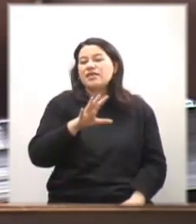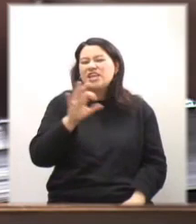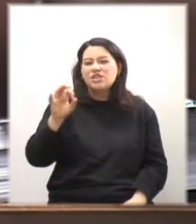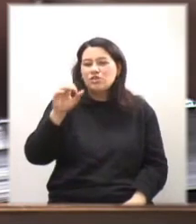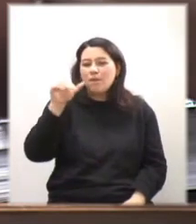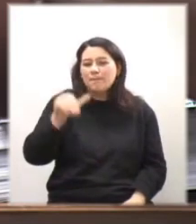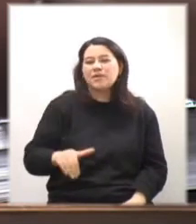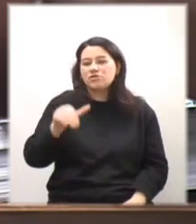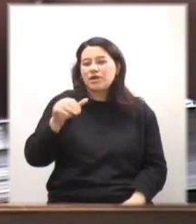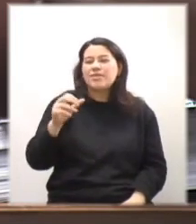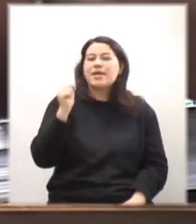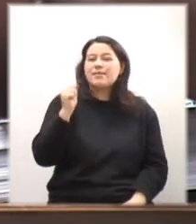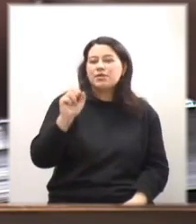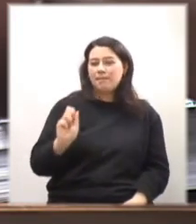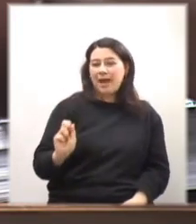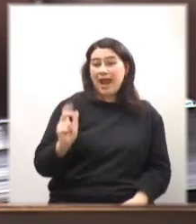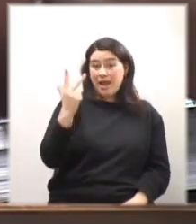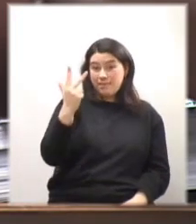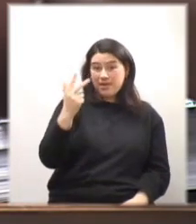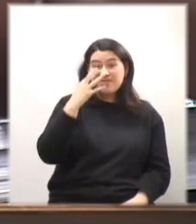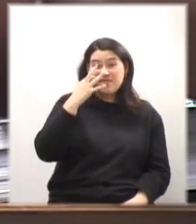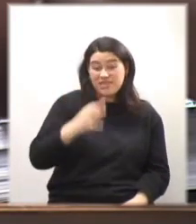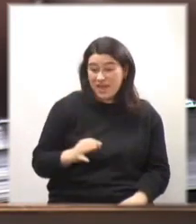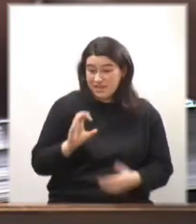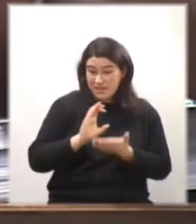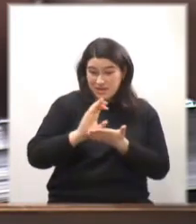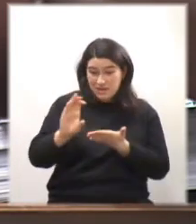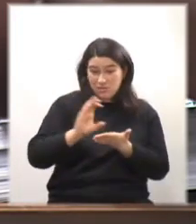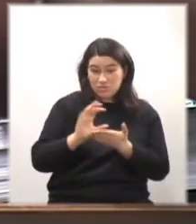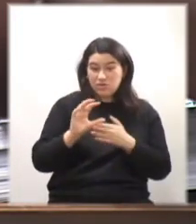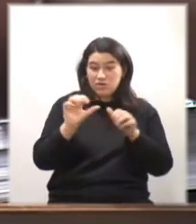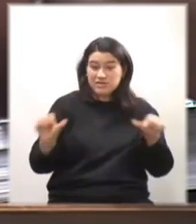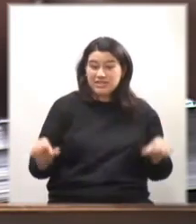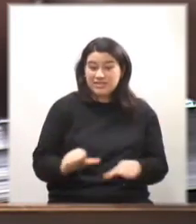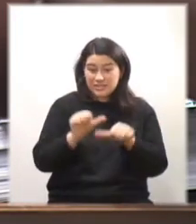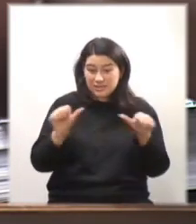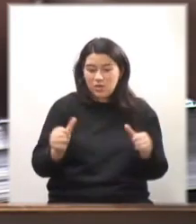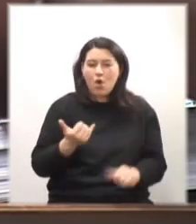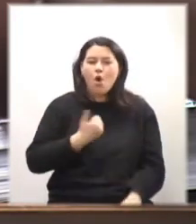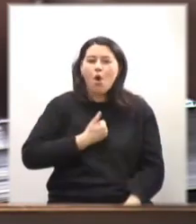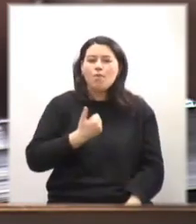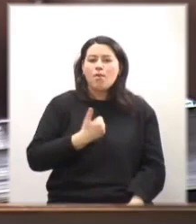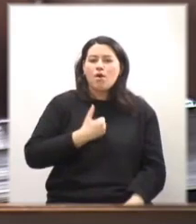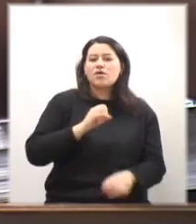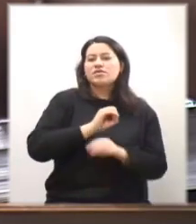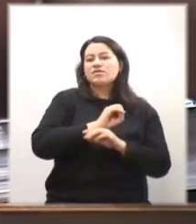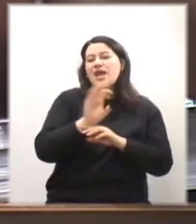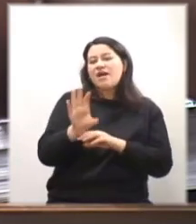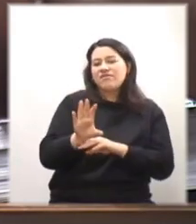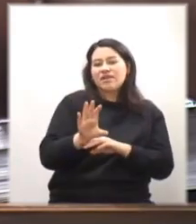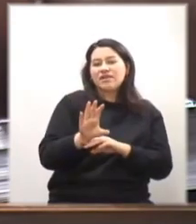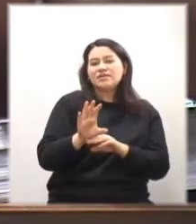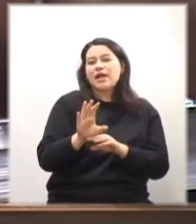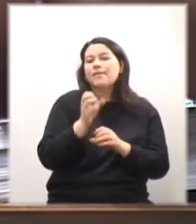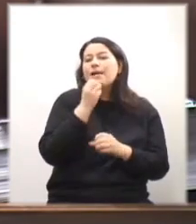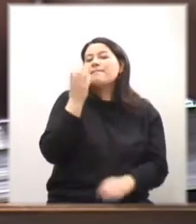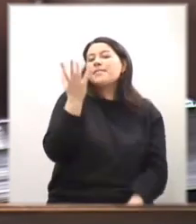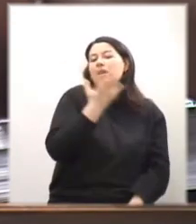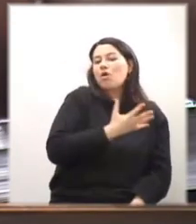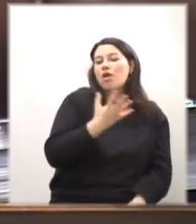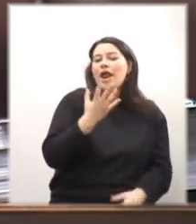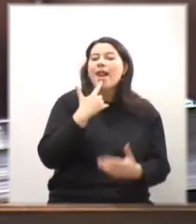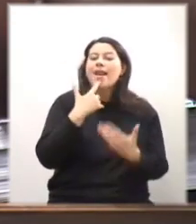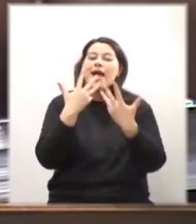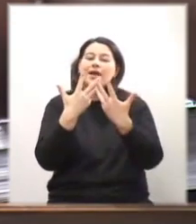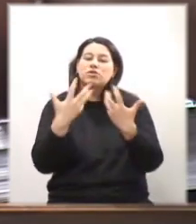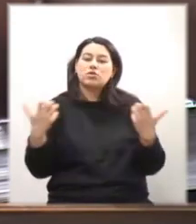pesos para ANEP. Estos recursos habían sido presupuestalmente ejecutados mediante una transferencia a CND para mejorar la